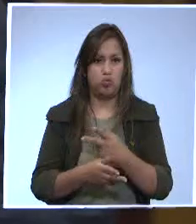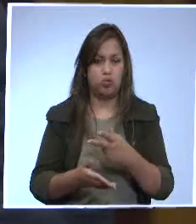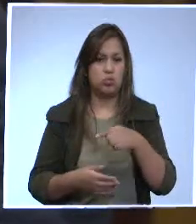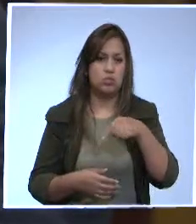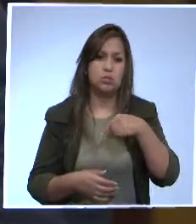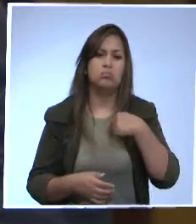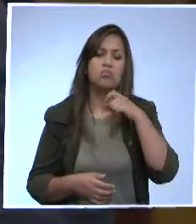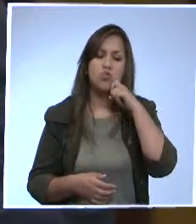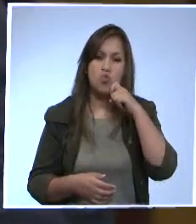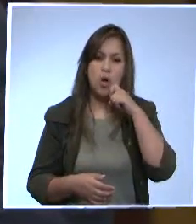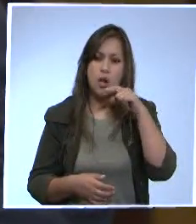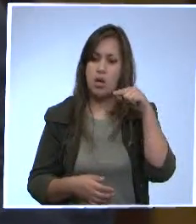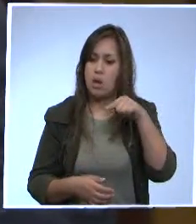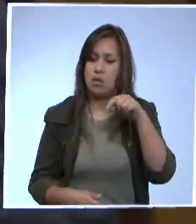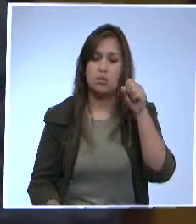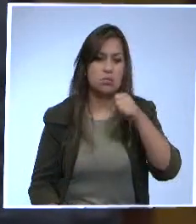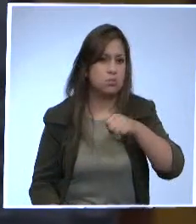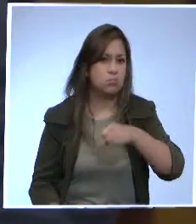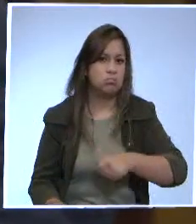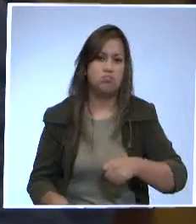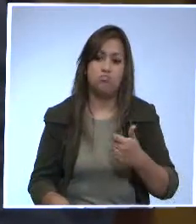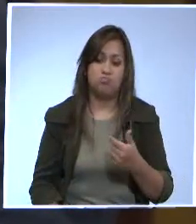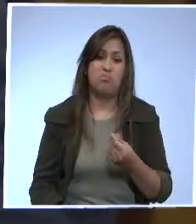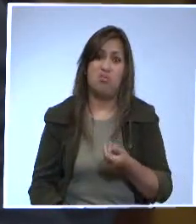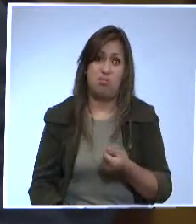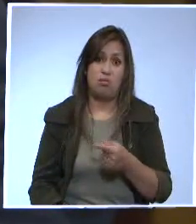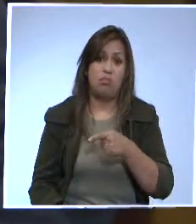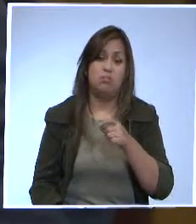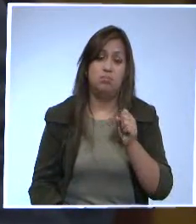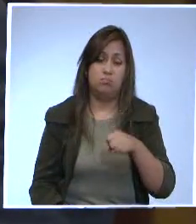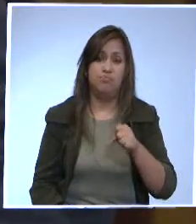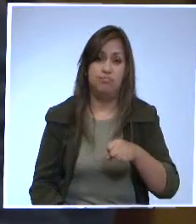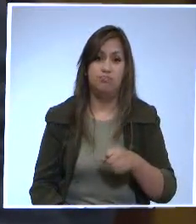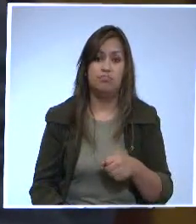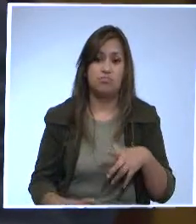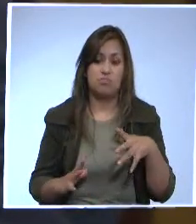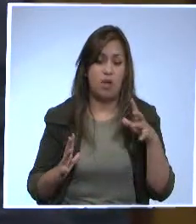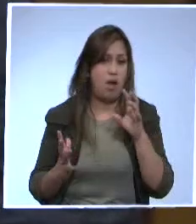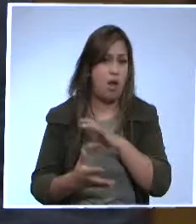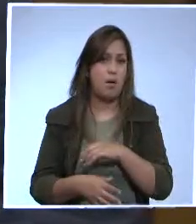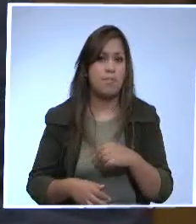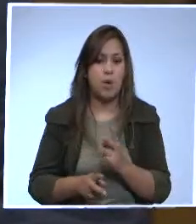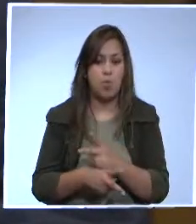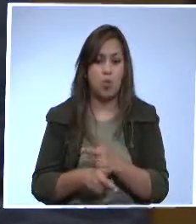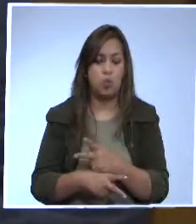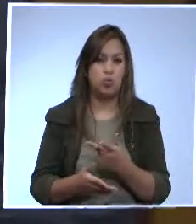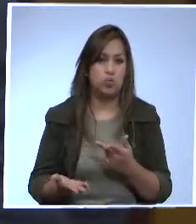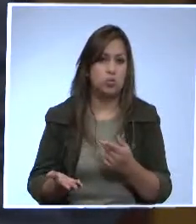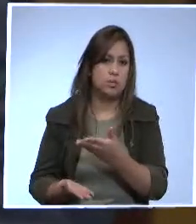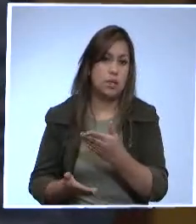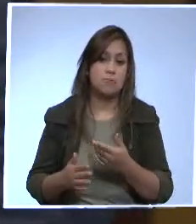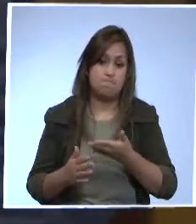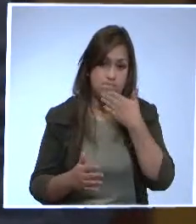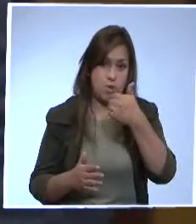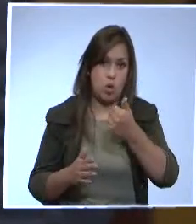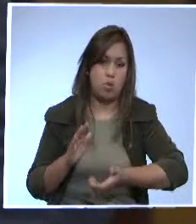turismo es una fuente esencial el turismo puede dar ese mecanismo de acción que puede mejorar la productividad